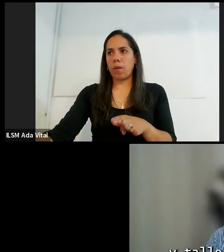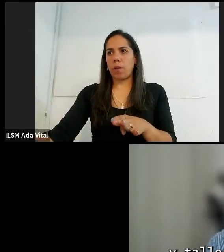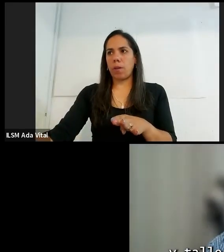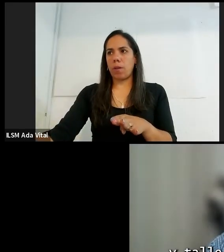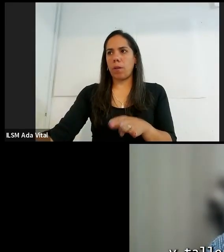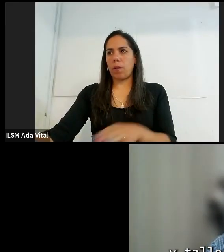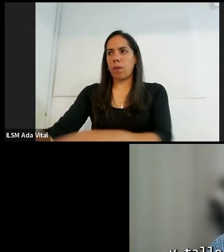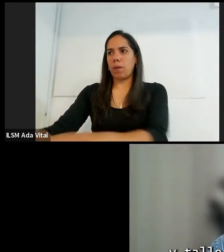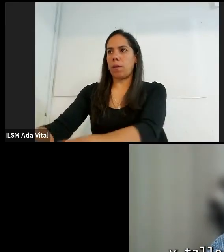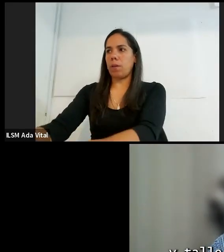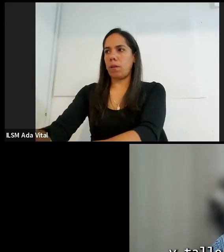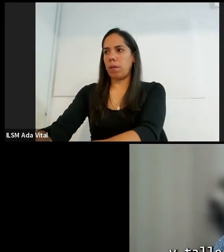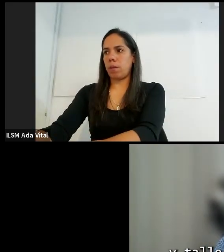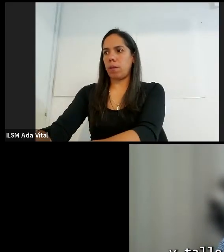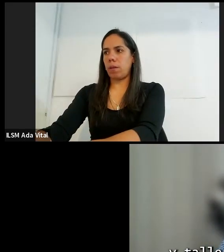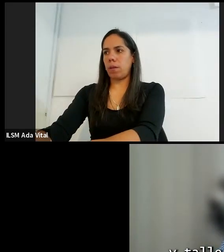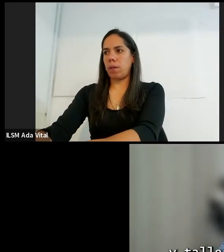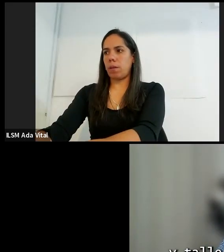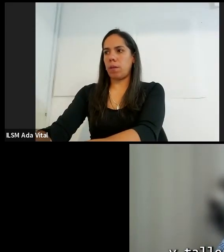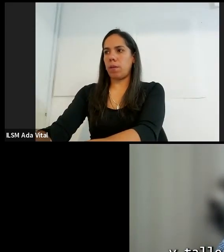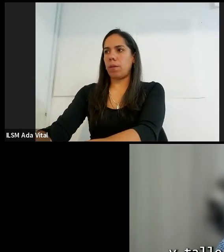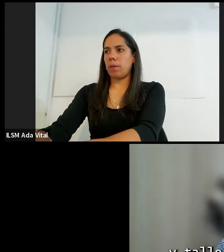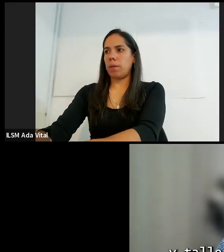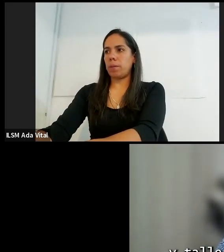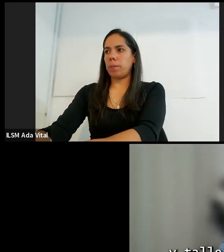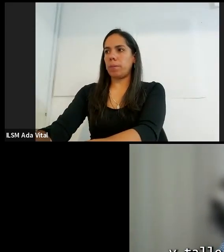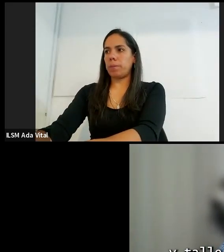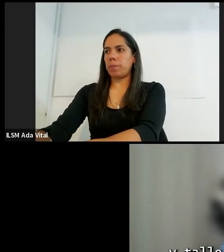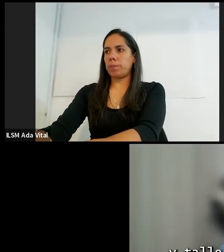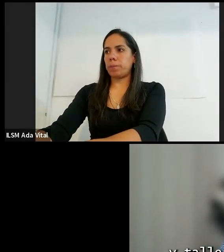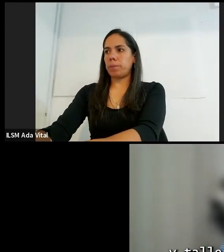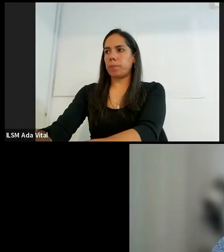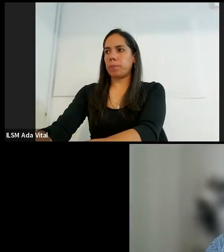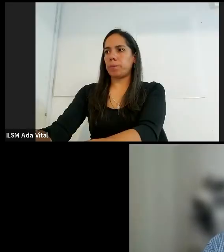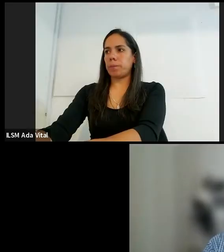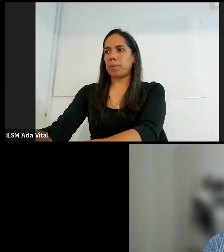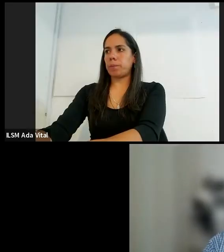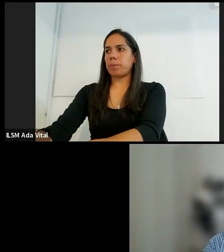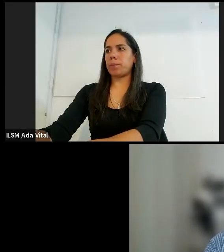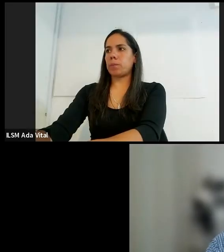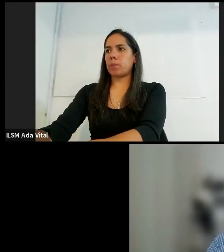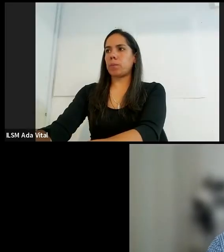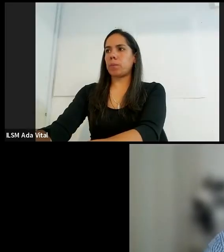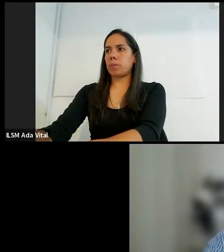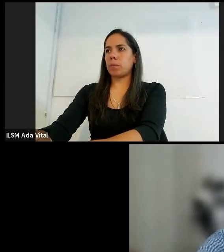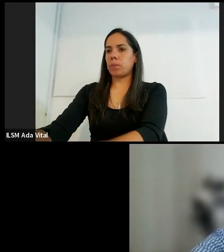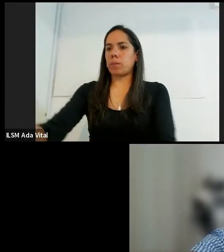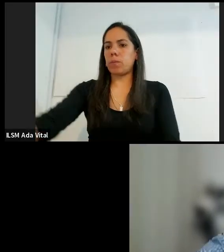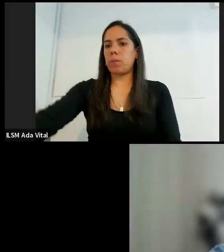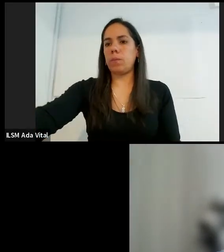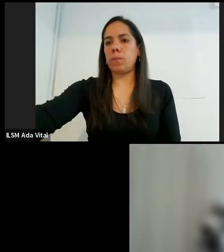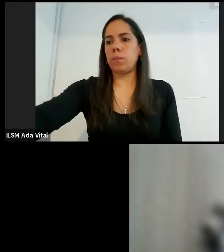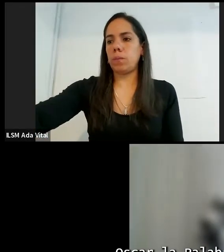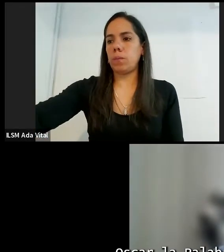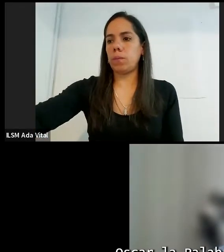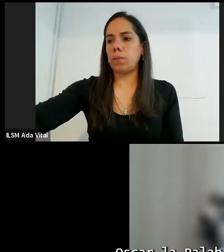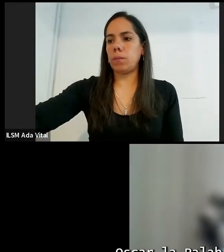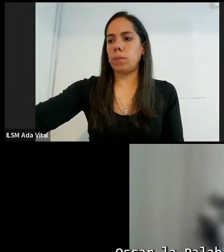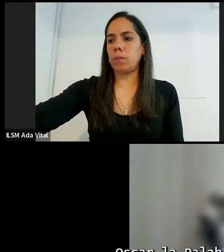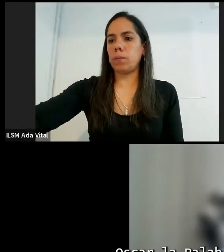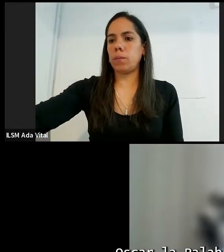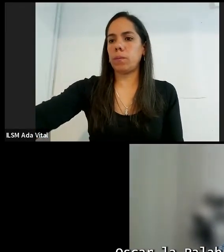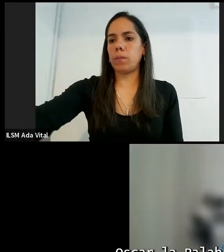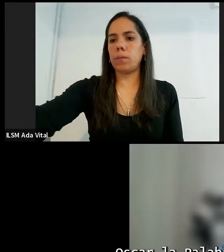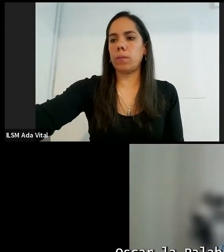talleres sobre salud mental y temas psicosociales. Te dejamos entonces a ti, Óscar,